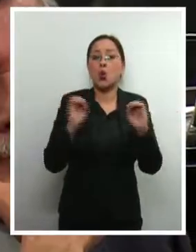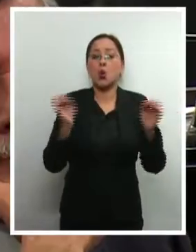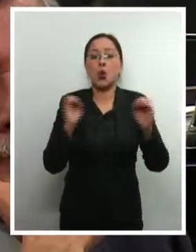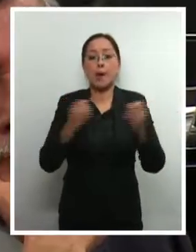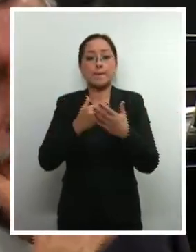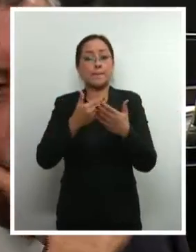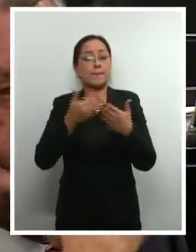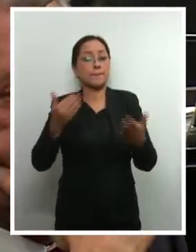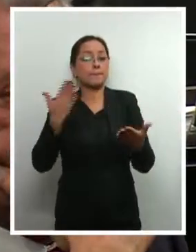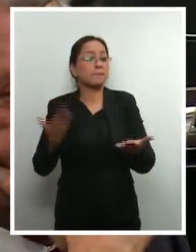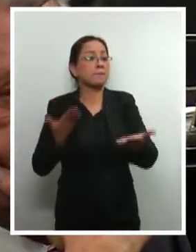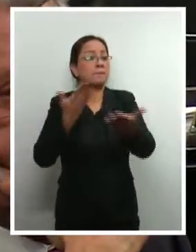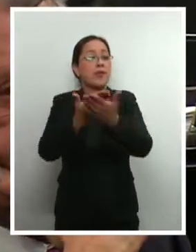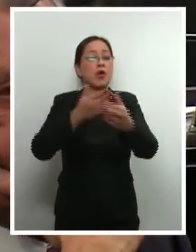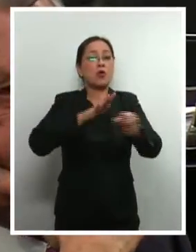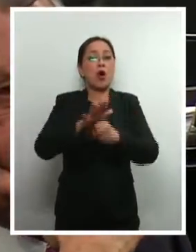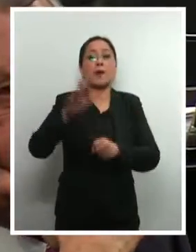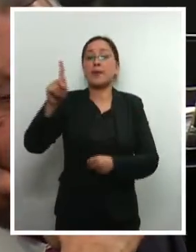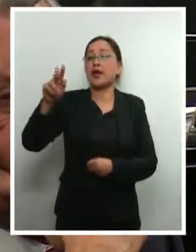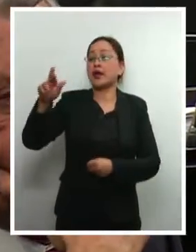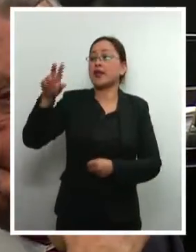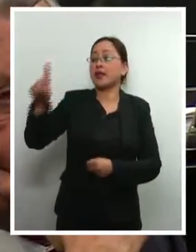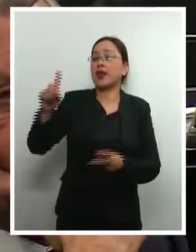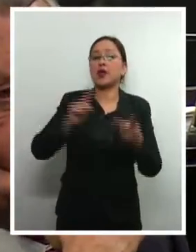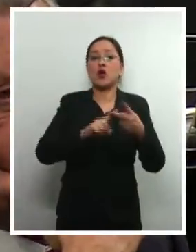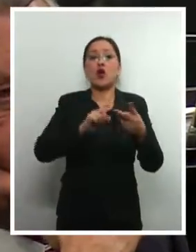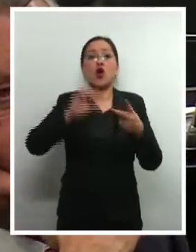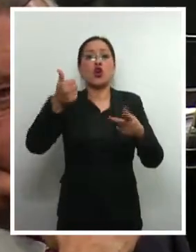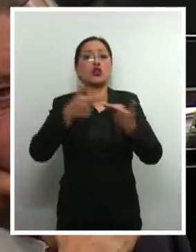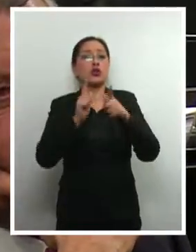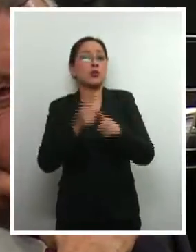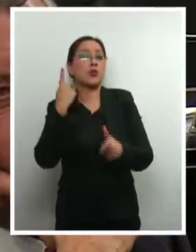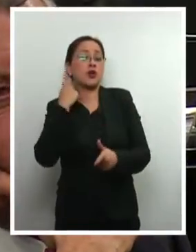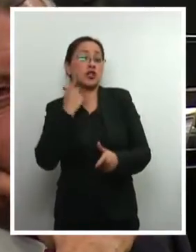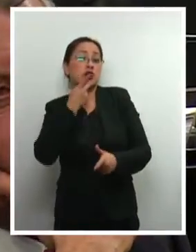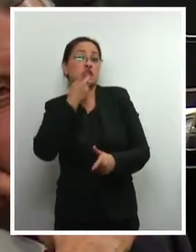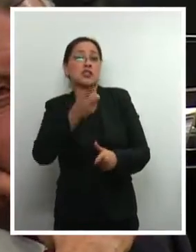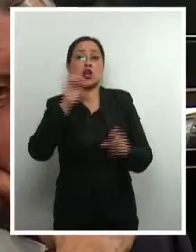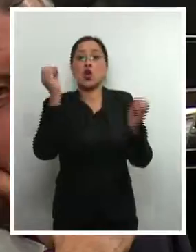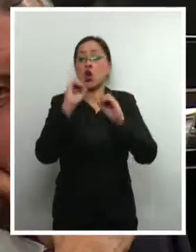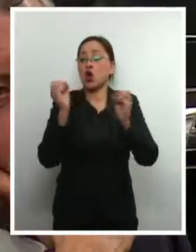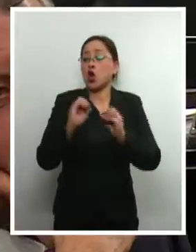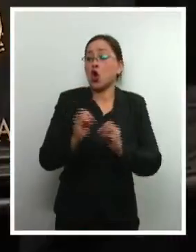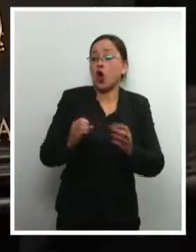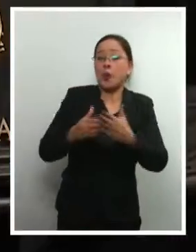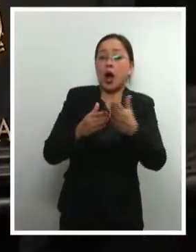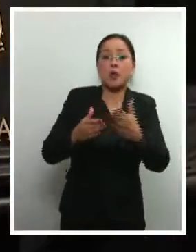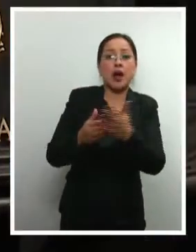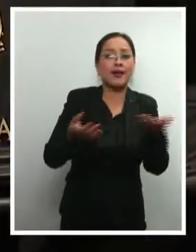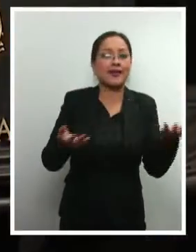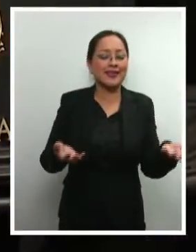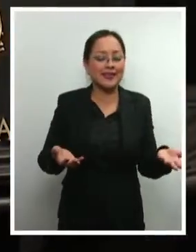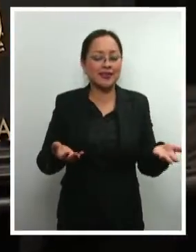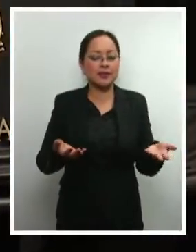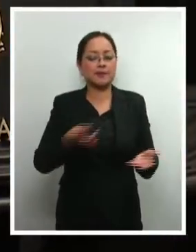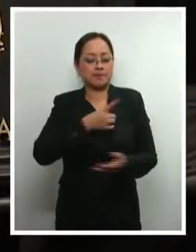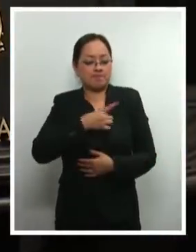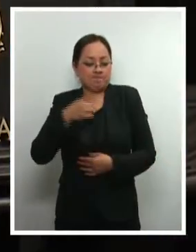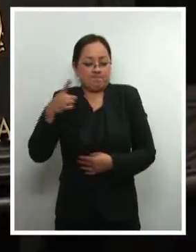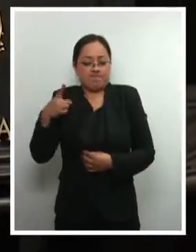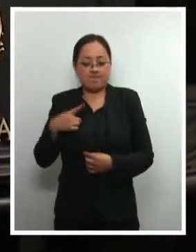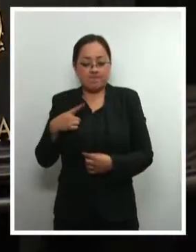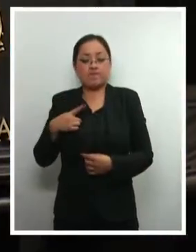ahora que es el PRD o X el que está rompiendo los puentes. Me